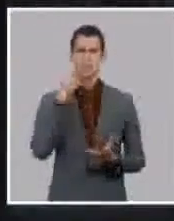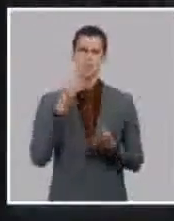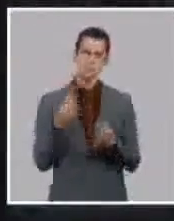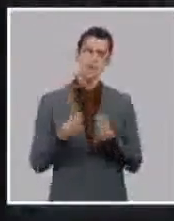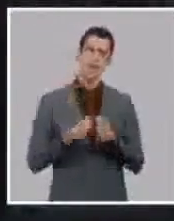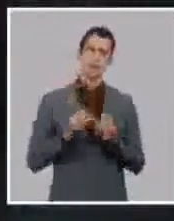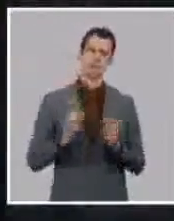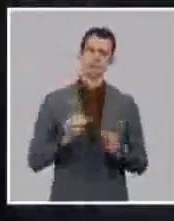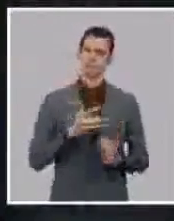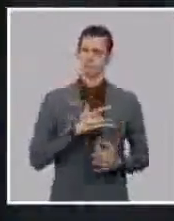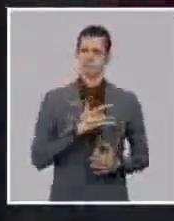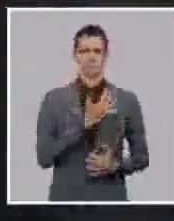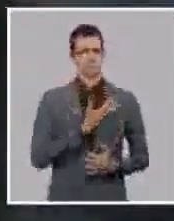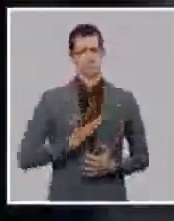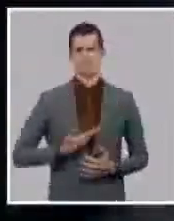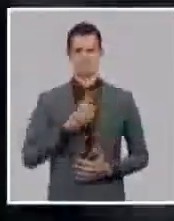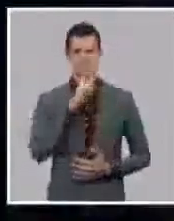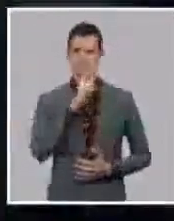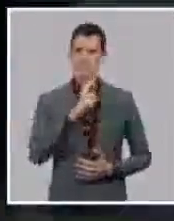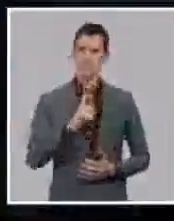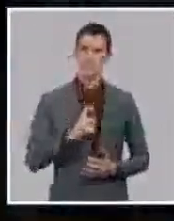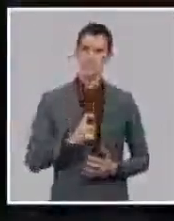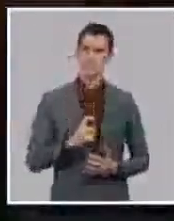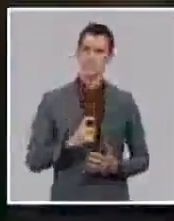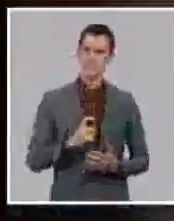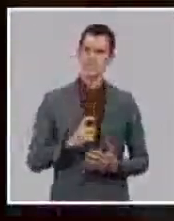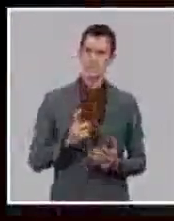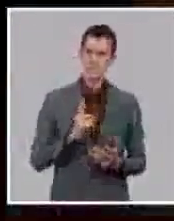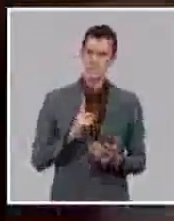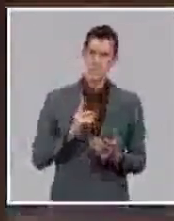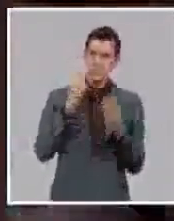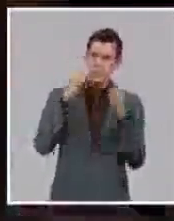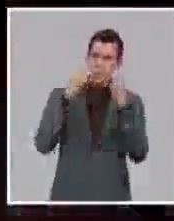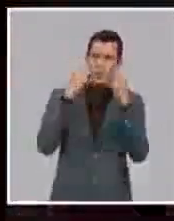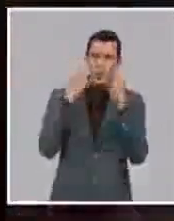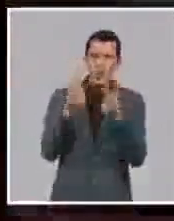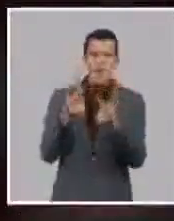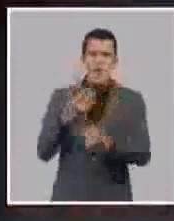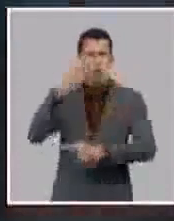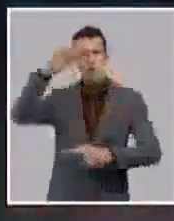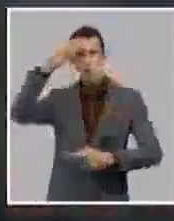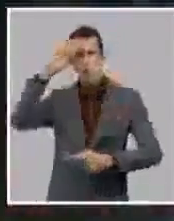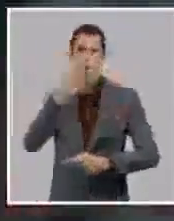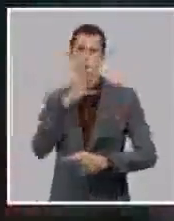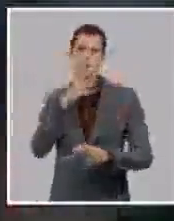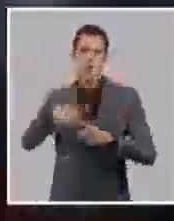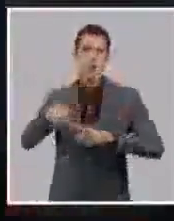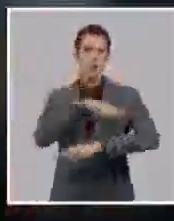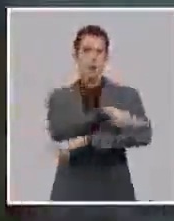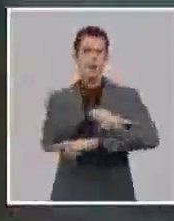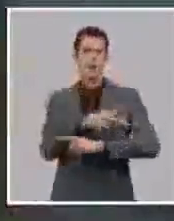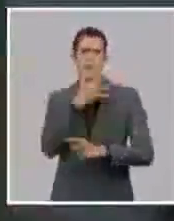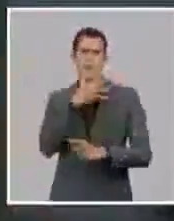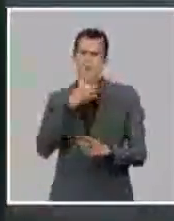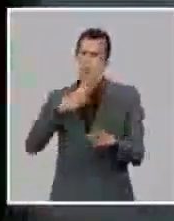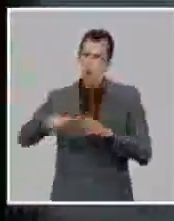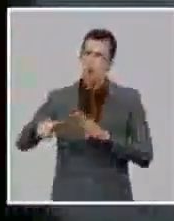los cubanos, de los revolucionarios. Ese no es el comportamiento que queremos. En un cubano, ese no es el comportamiento que resuelve